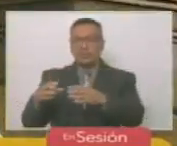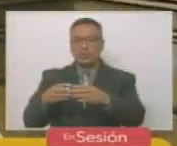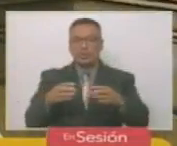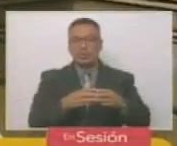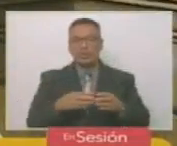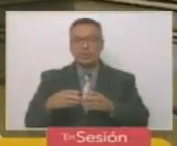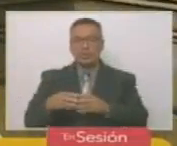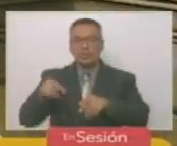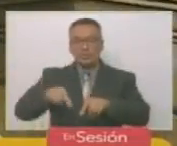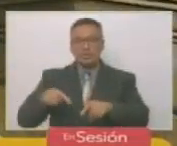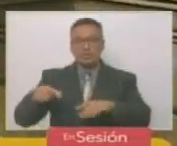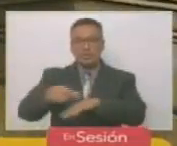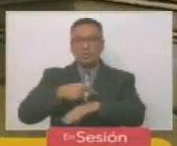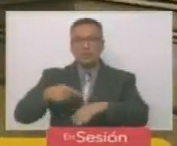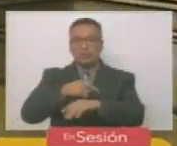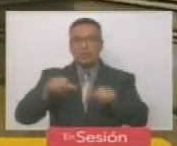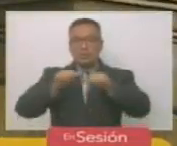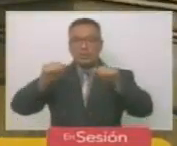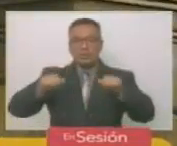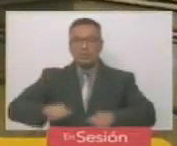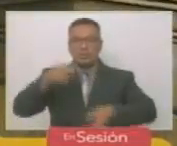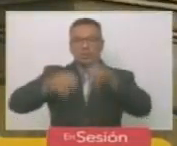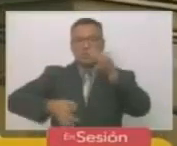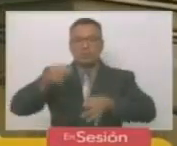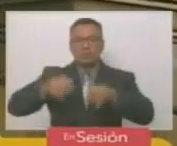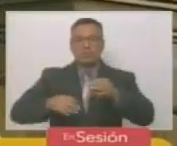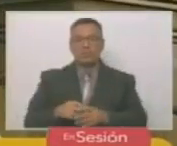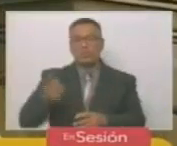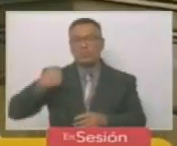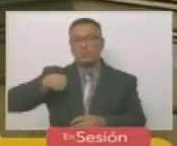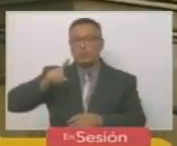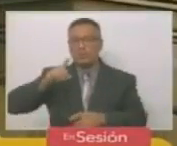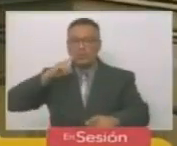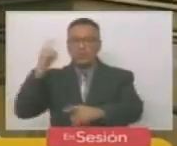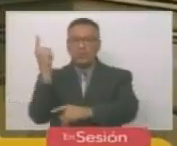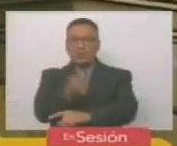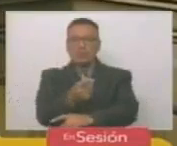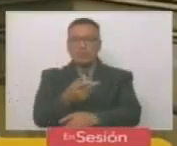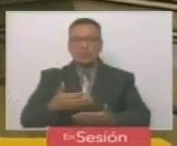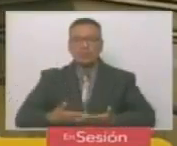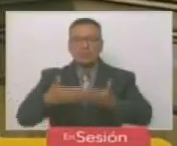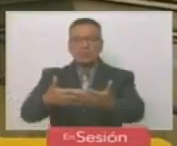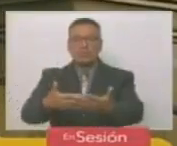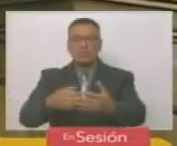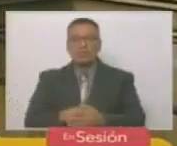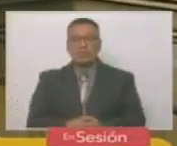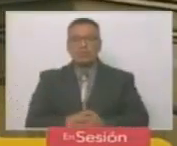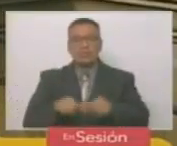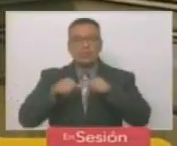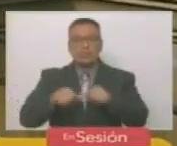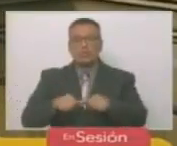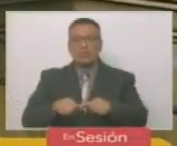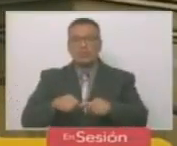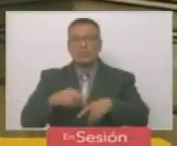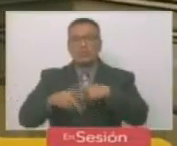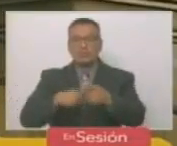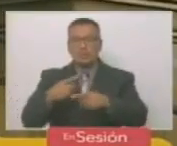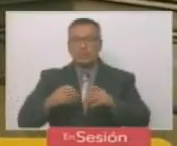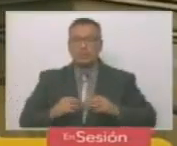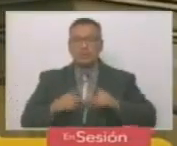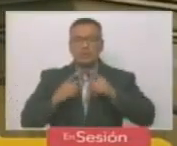del Estado, especialmente del sistema de justicia, tiene la obligación de suministrar permanente, periódica,